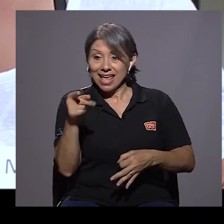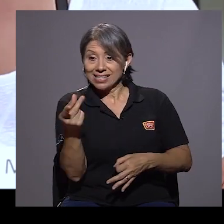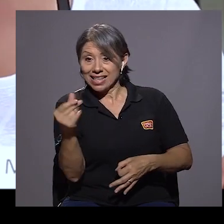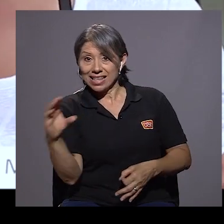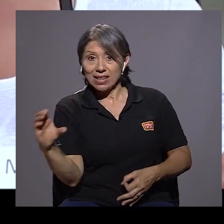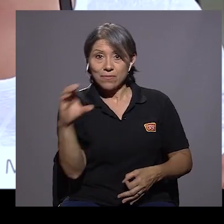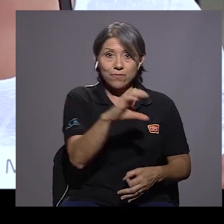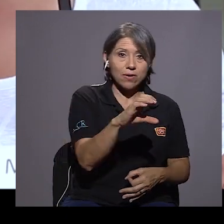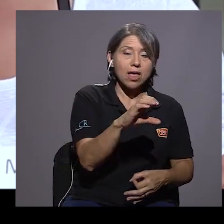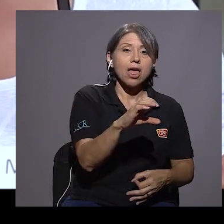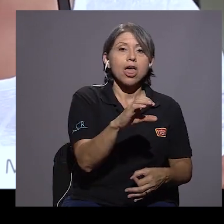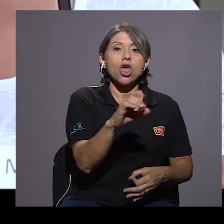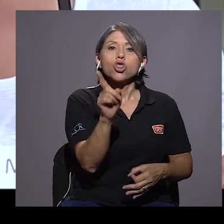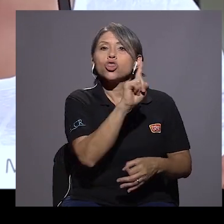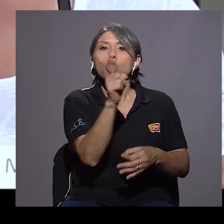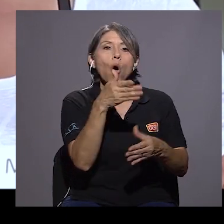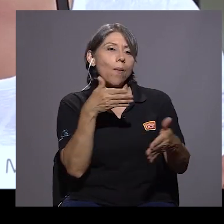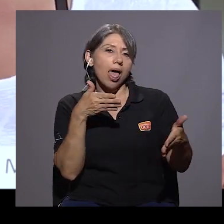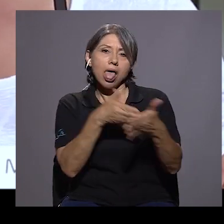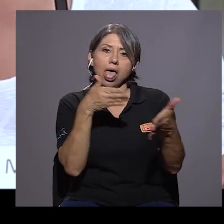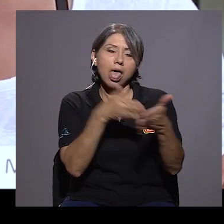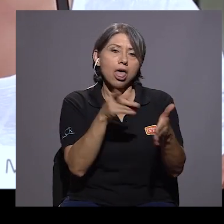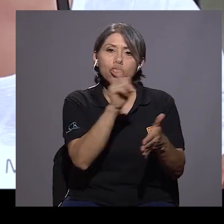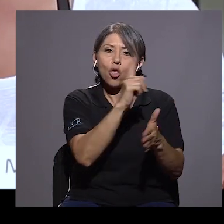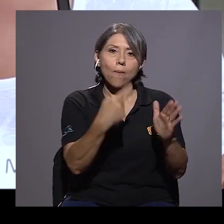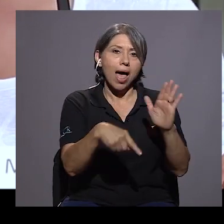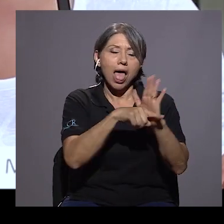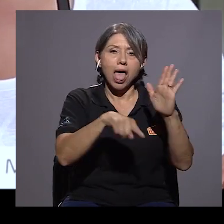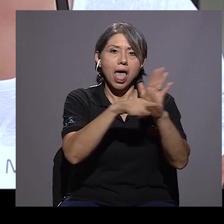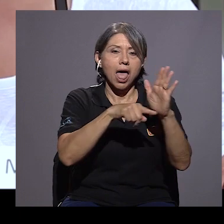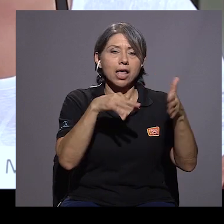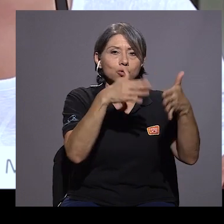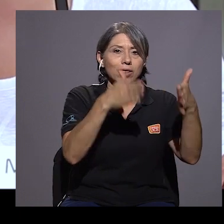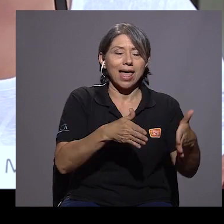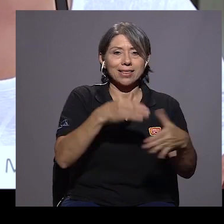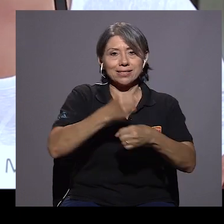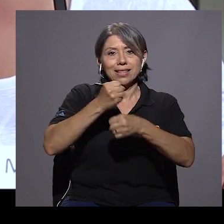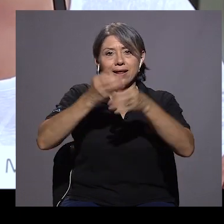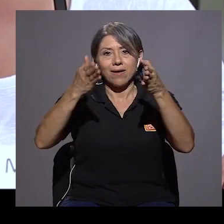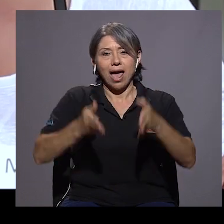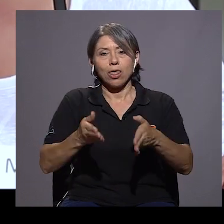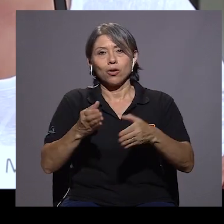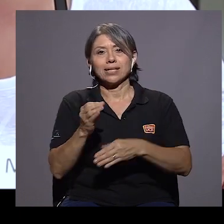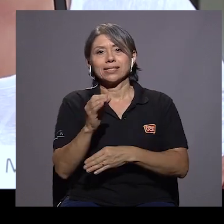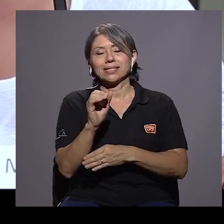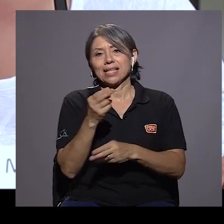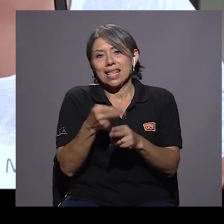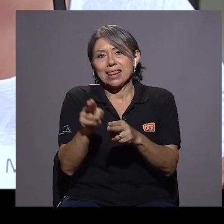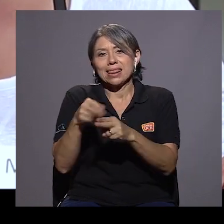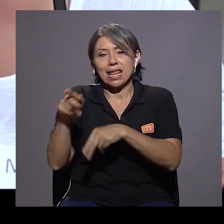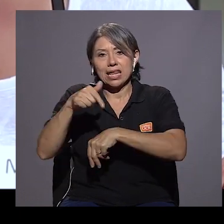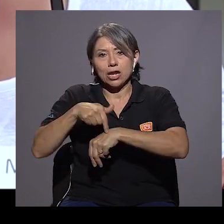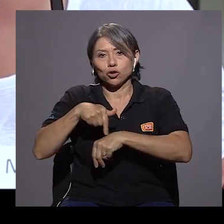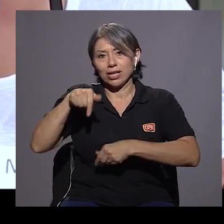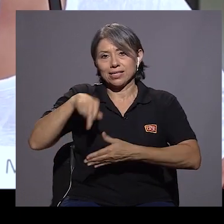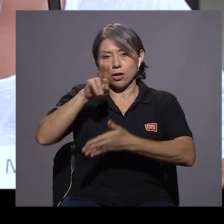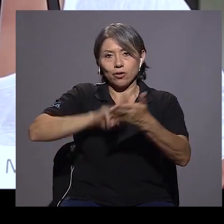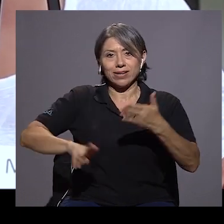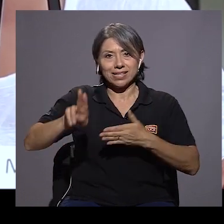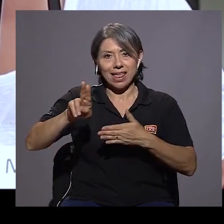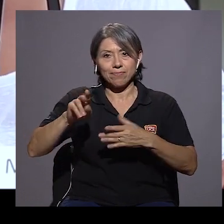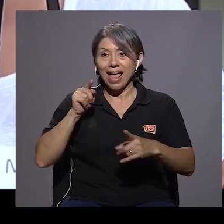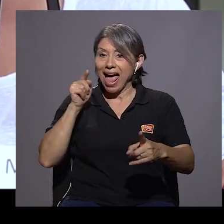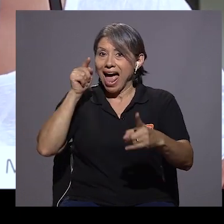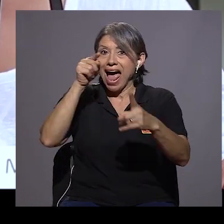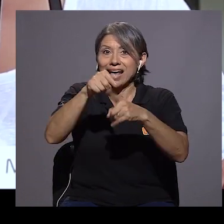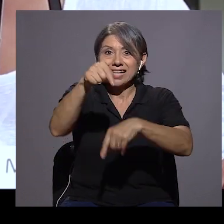que se garantice que ese redireccionamiento no va a venir en detrimento y en prejuicio de estudiantes y trabajadores interinos e interinas en